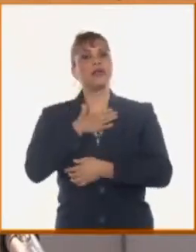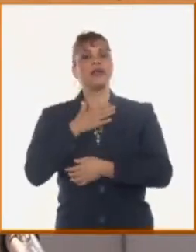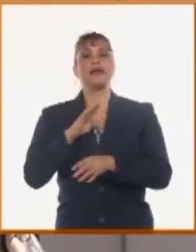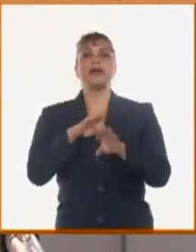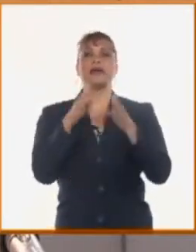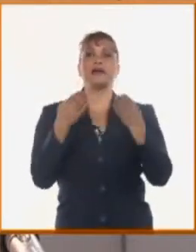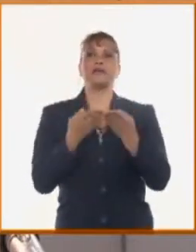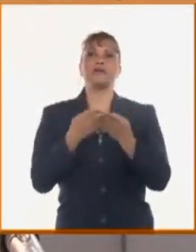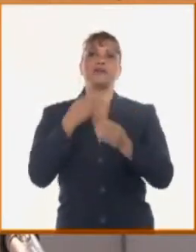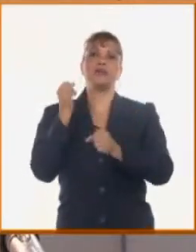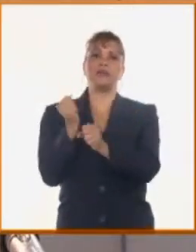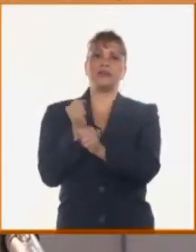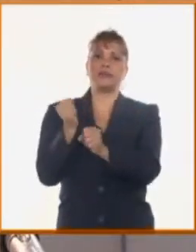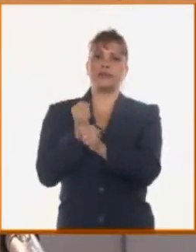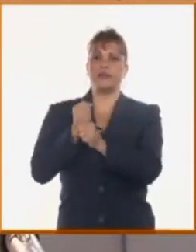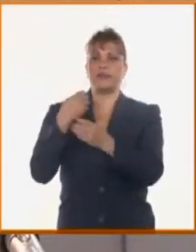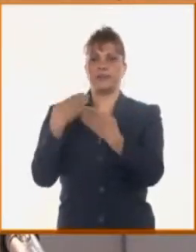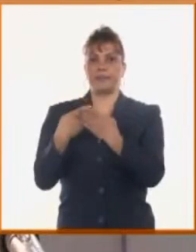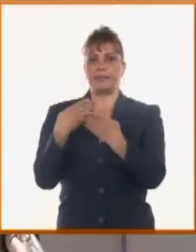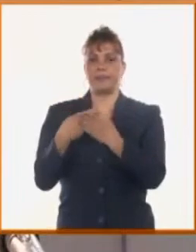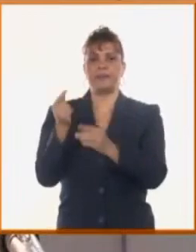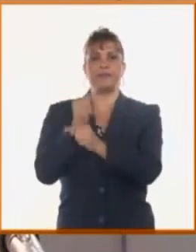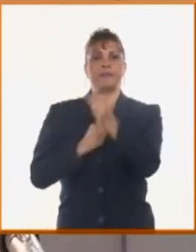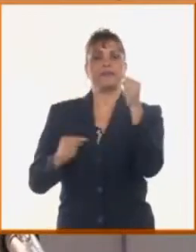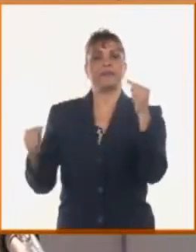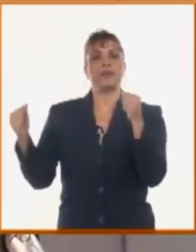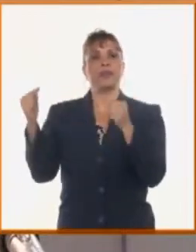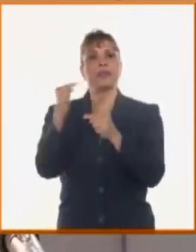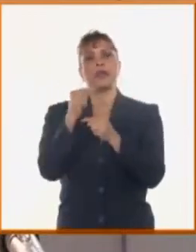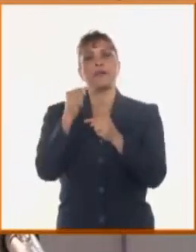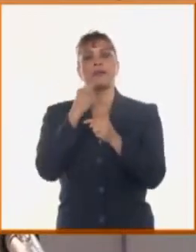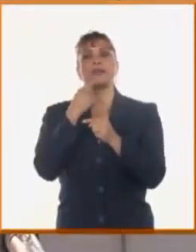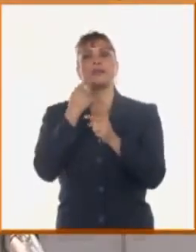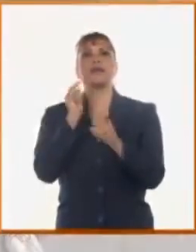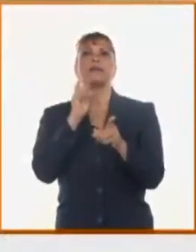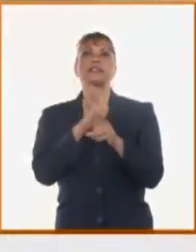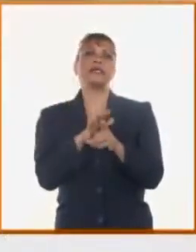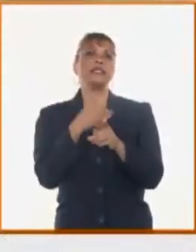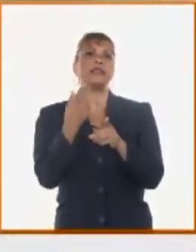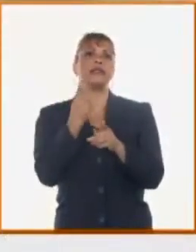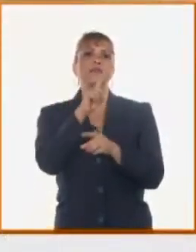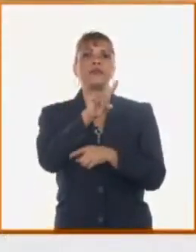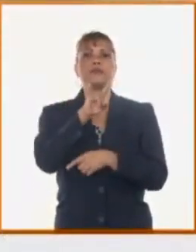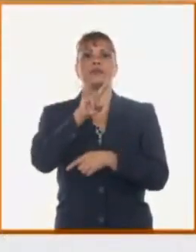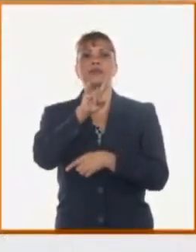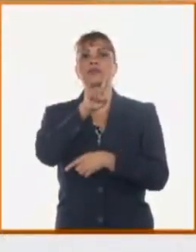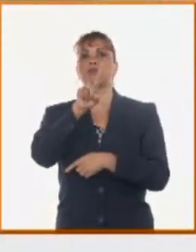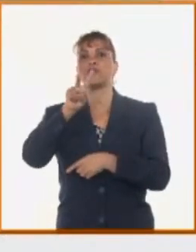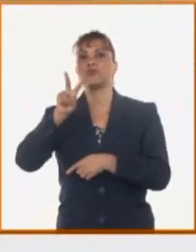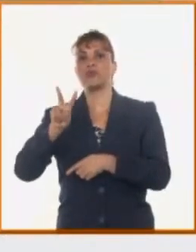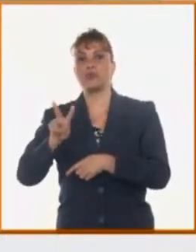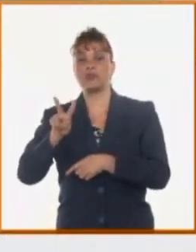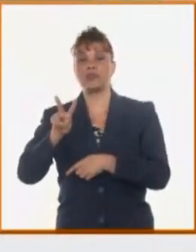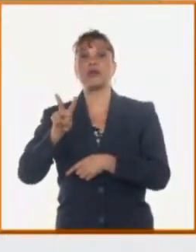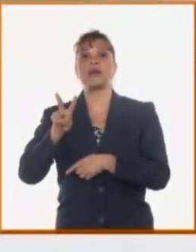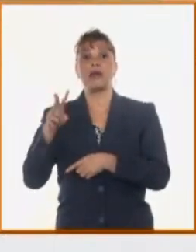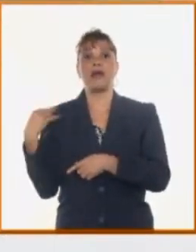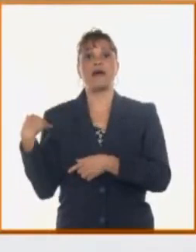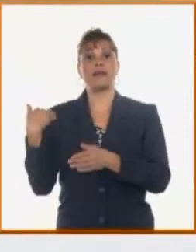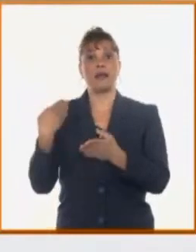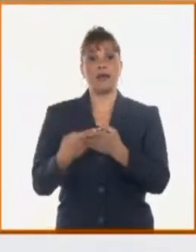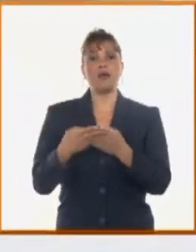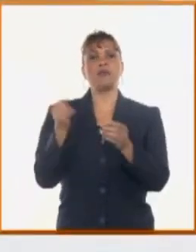la actividad empresarial, fundamentalmente desde su inicio en el año 2012. Creo que ha sido una actividad